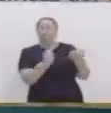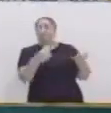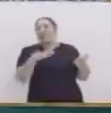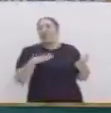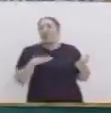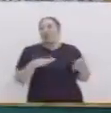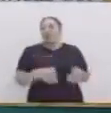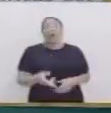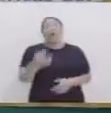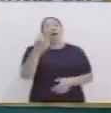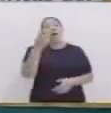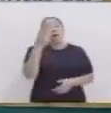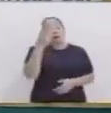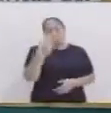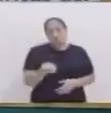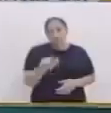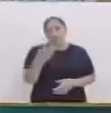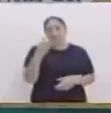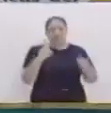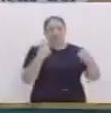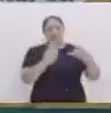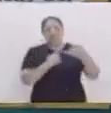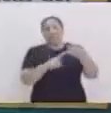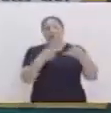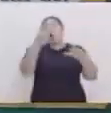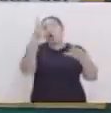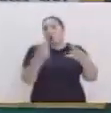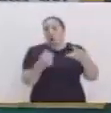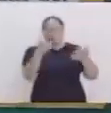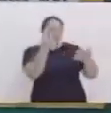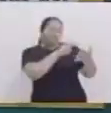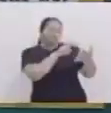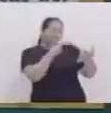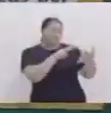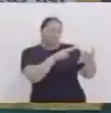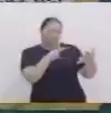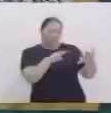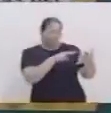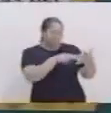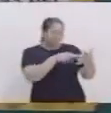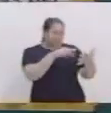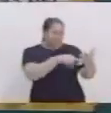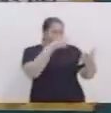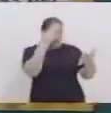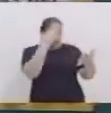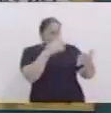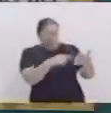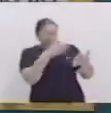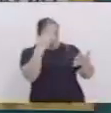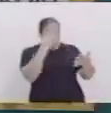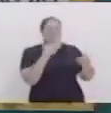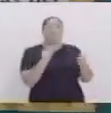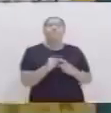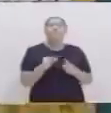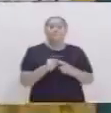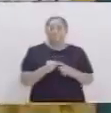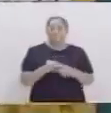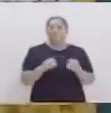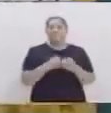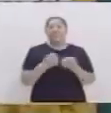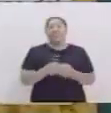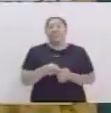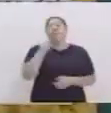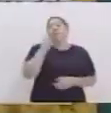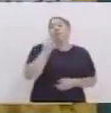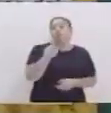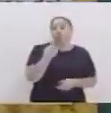Después tienes que releer el fragmento del texto, en el cual se inserta la palabra. En este caso, como estábamos haciendo lectura oral,